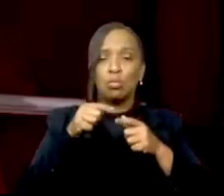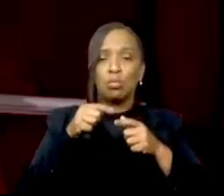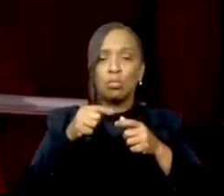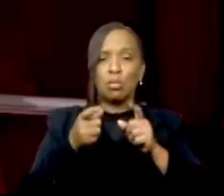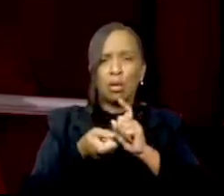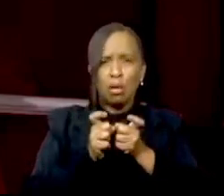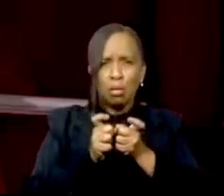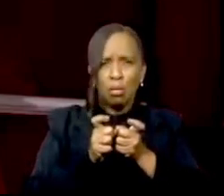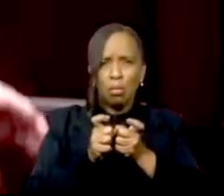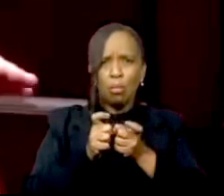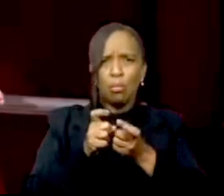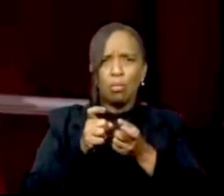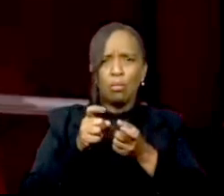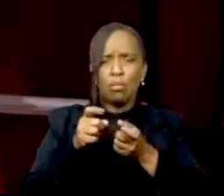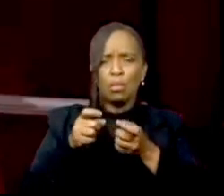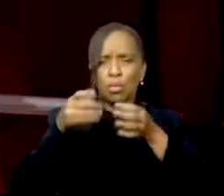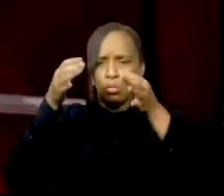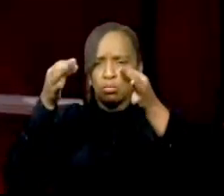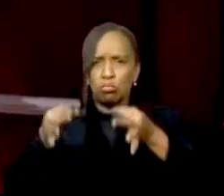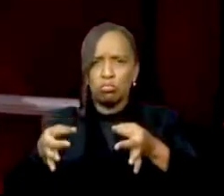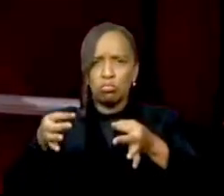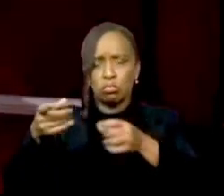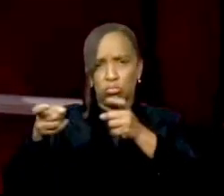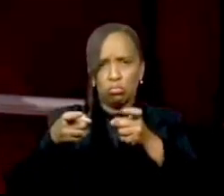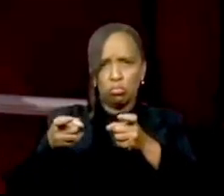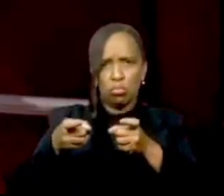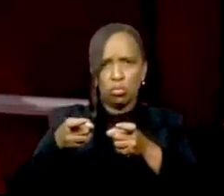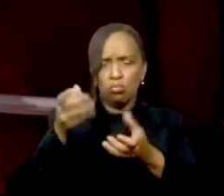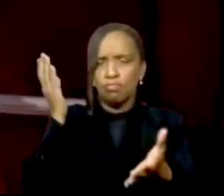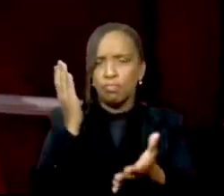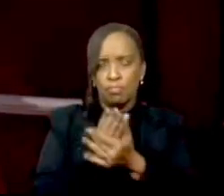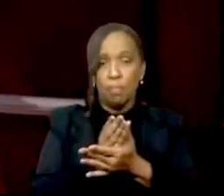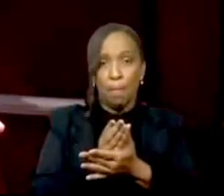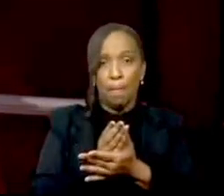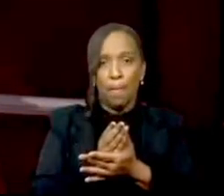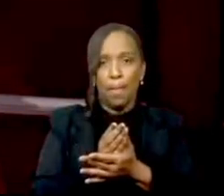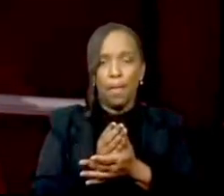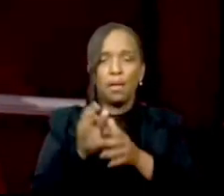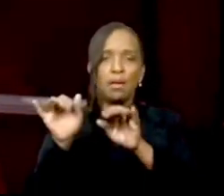elecciones desde nuestra fundación como